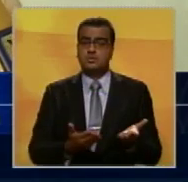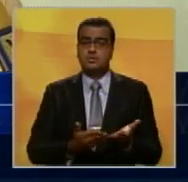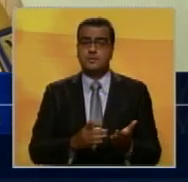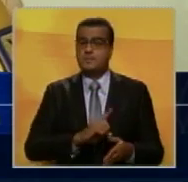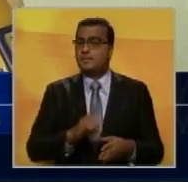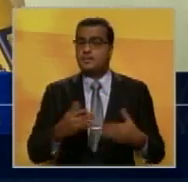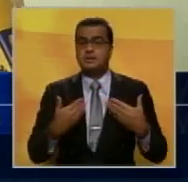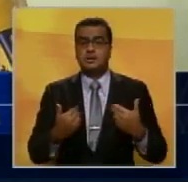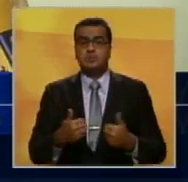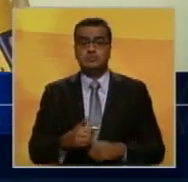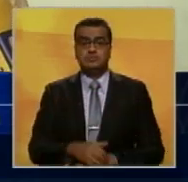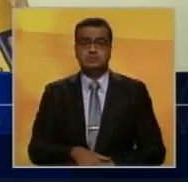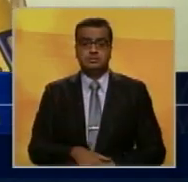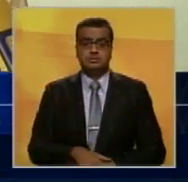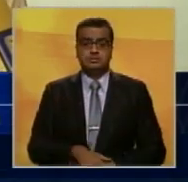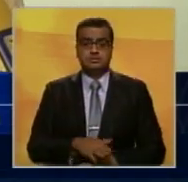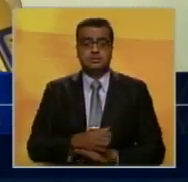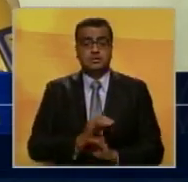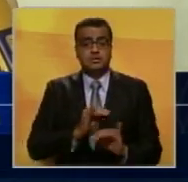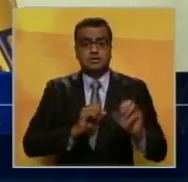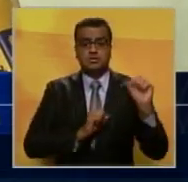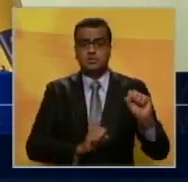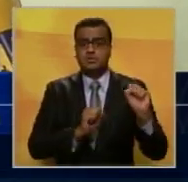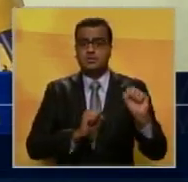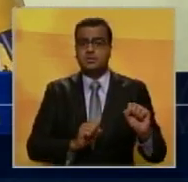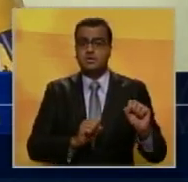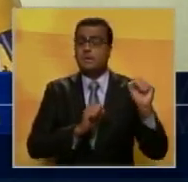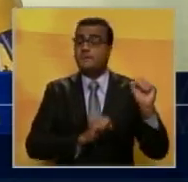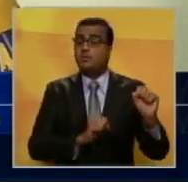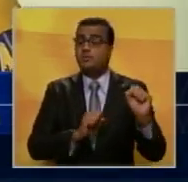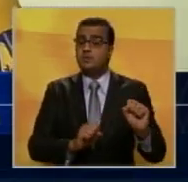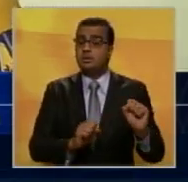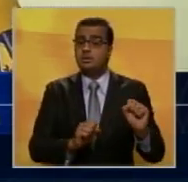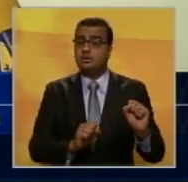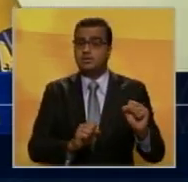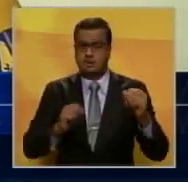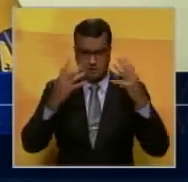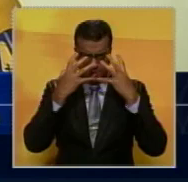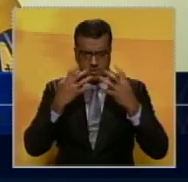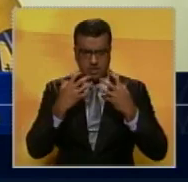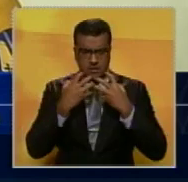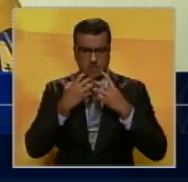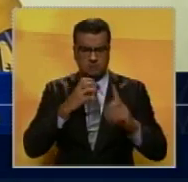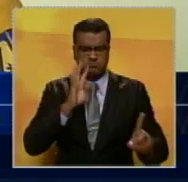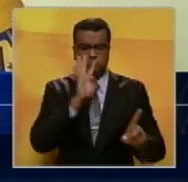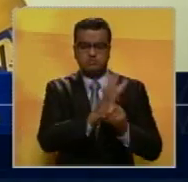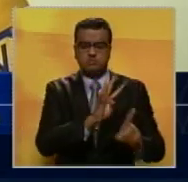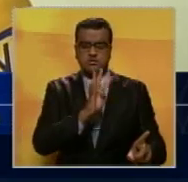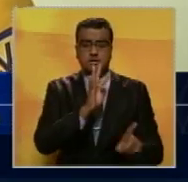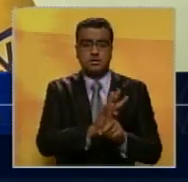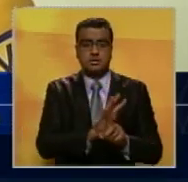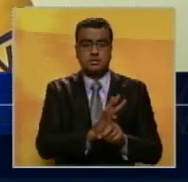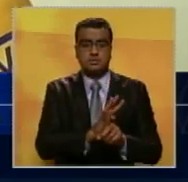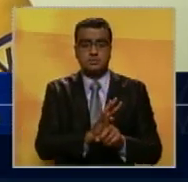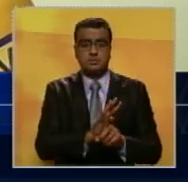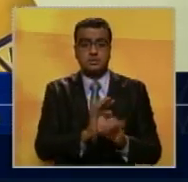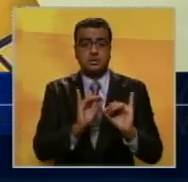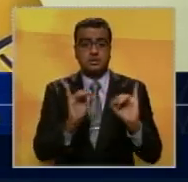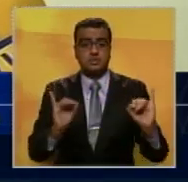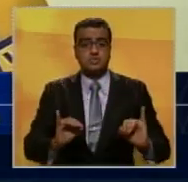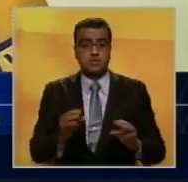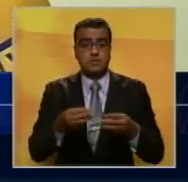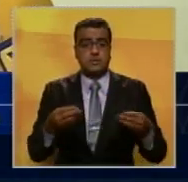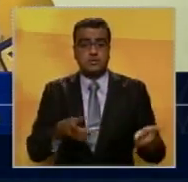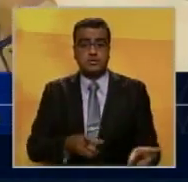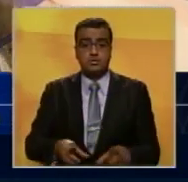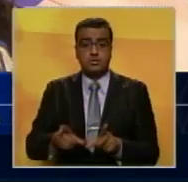salud, porque ya su protesta no se vuelve una protesta, se vuelve actos de terrorismo, porque están atacando una infraestructura, están atacando un